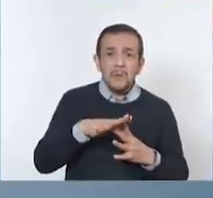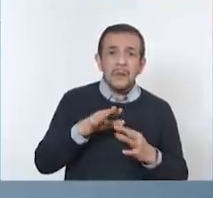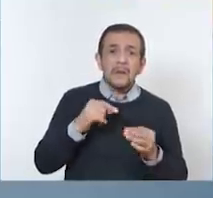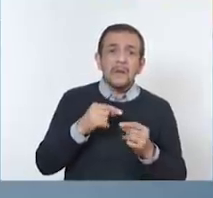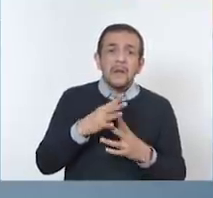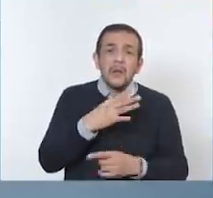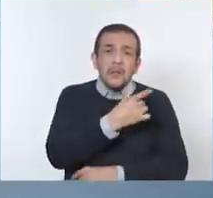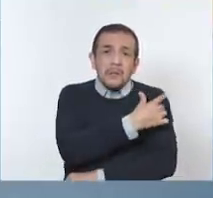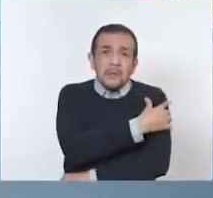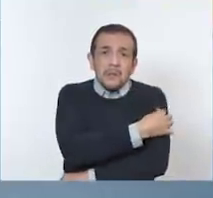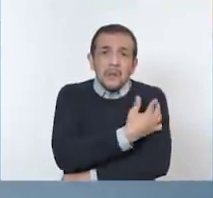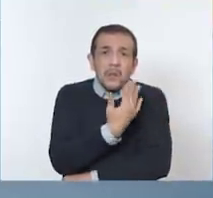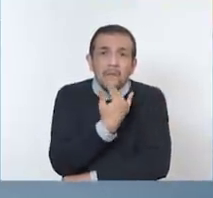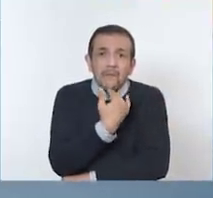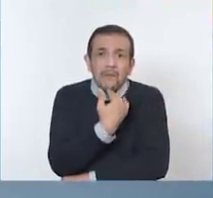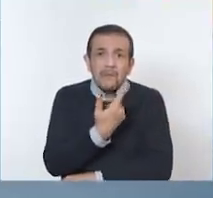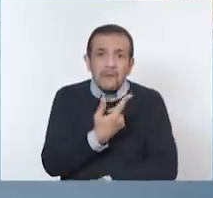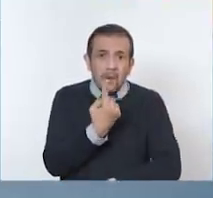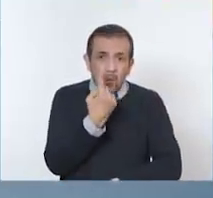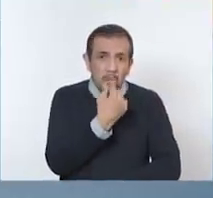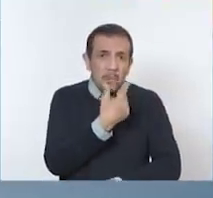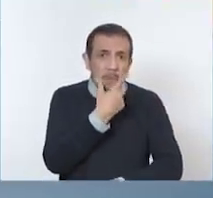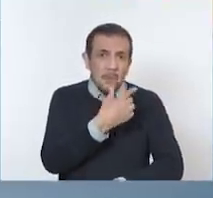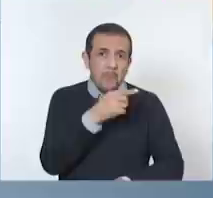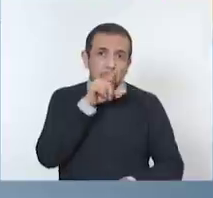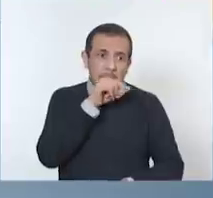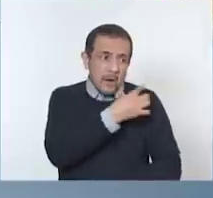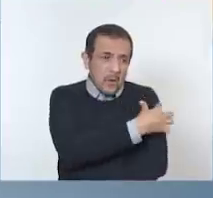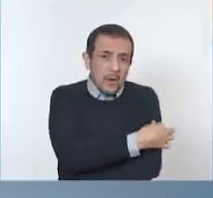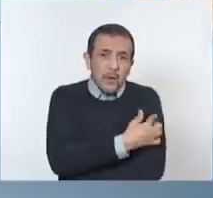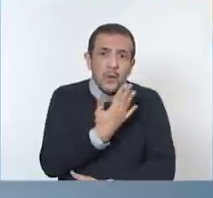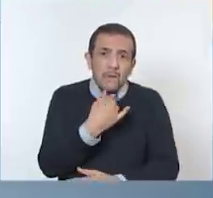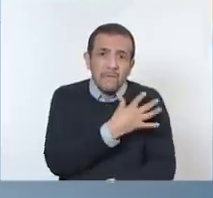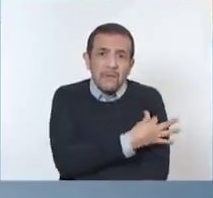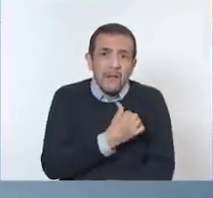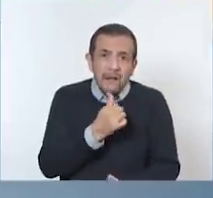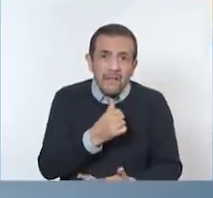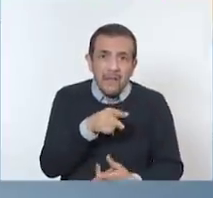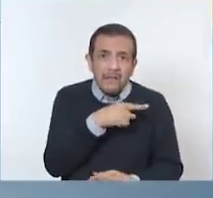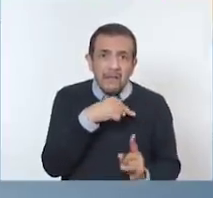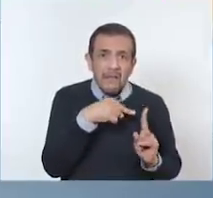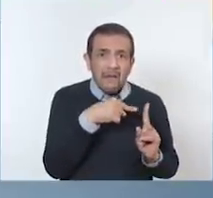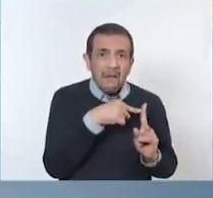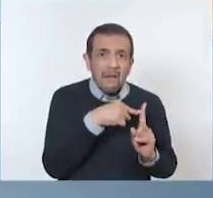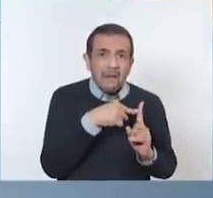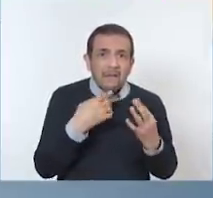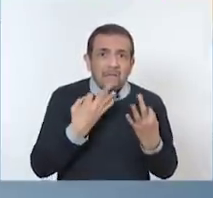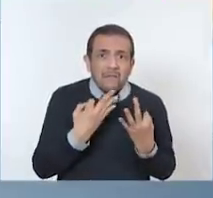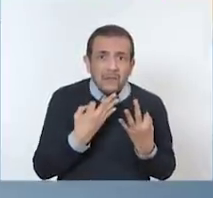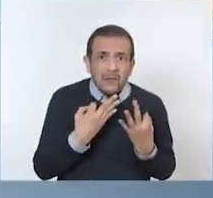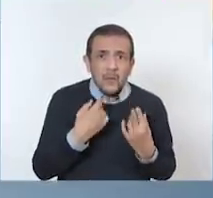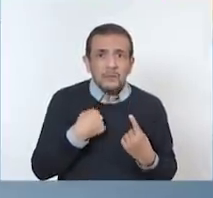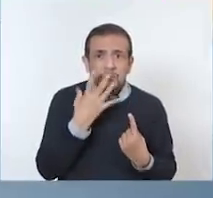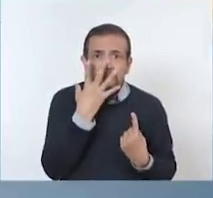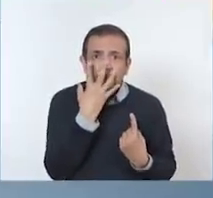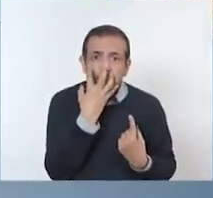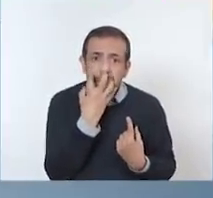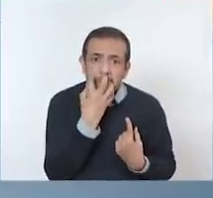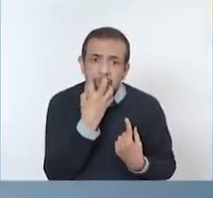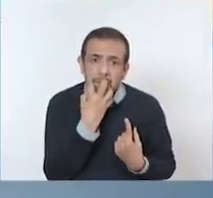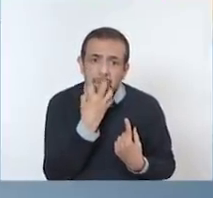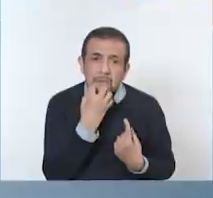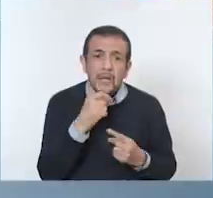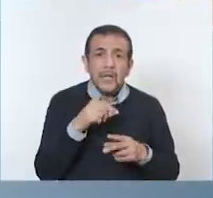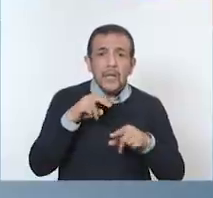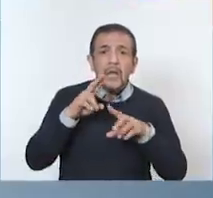ni una sola pluma. Iba a morir de frío. Estaba tan triste